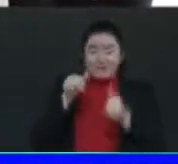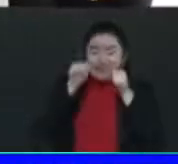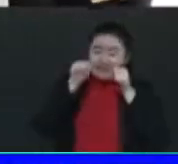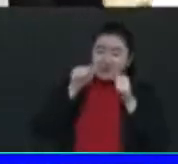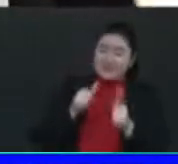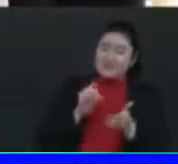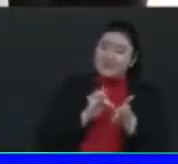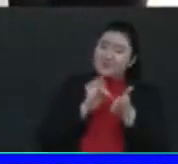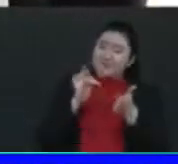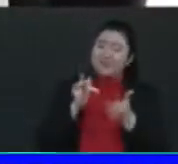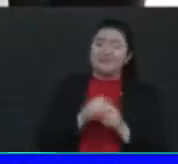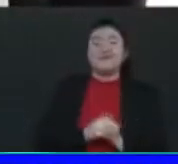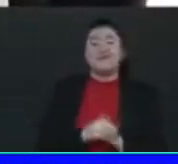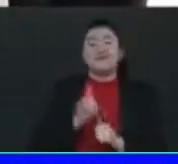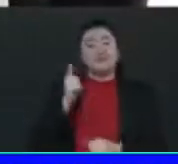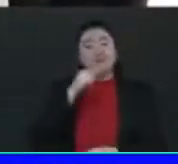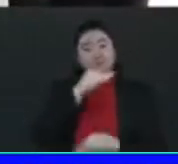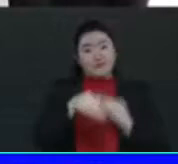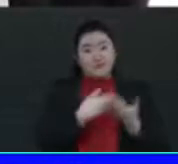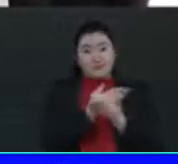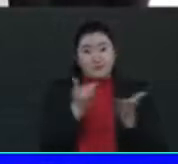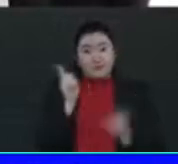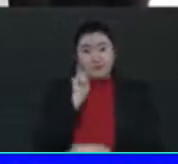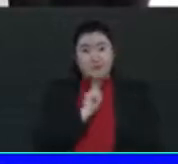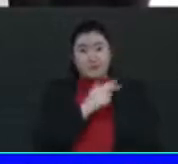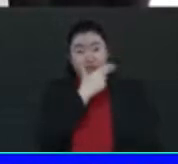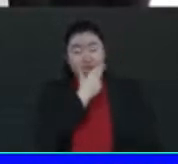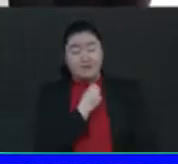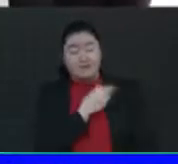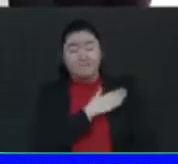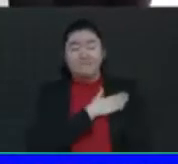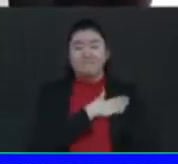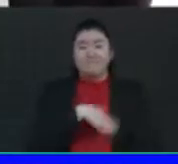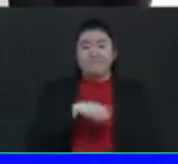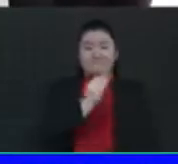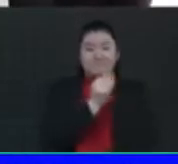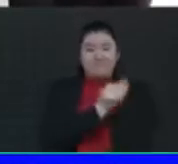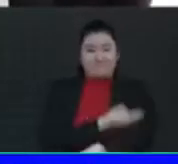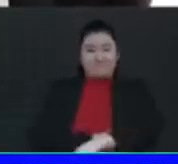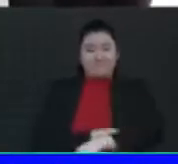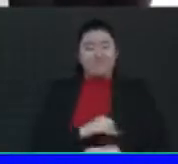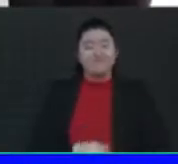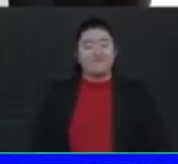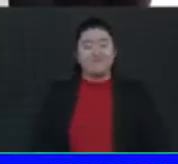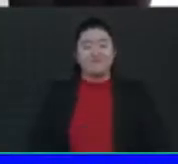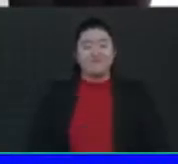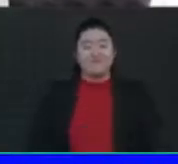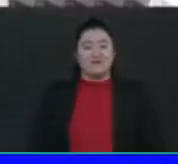asistencia, deseando que sigan teniendo todas y todos una excelente tarde.